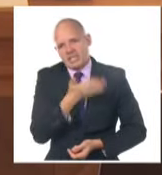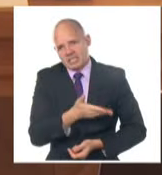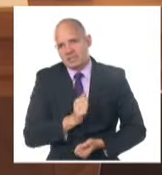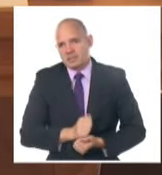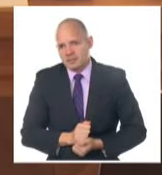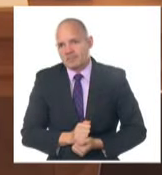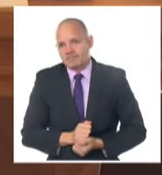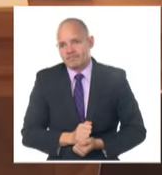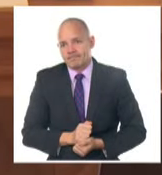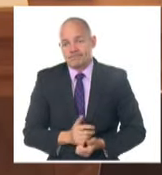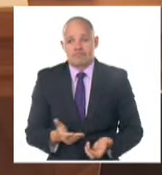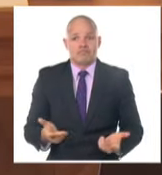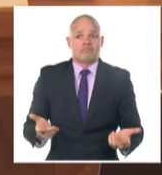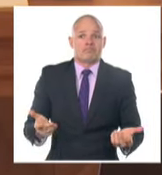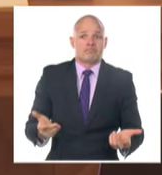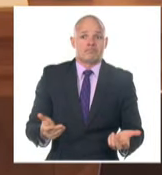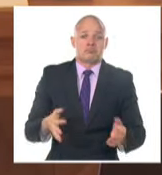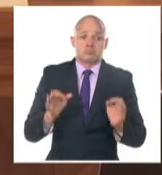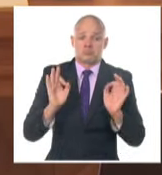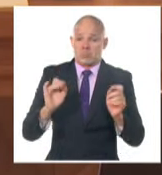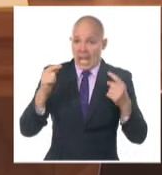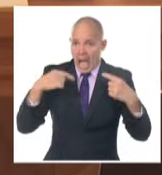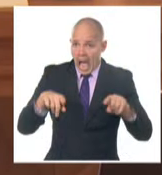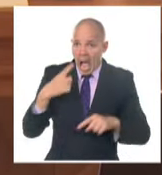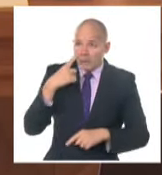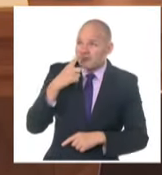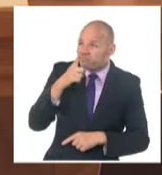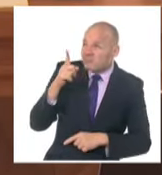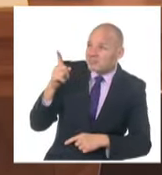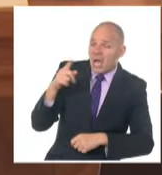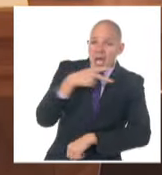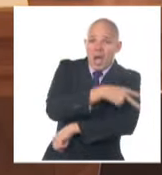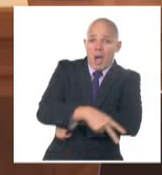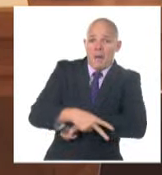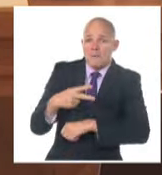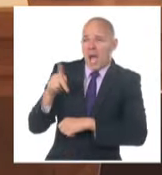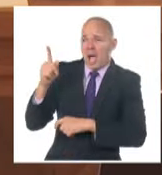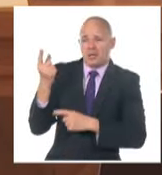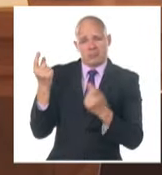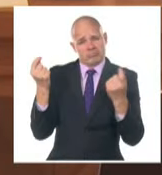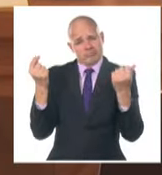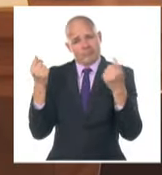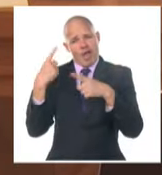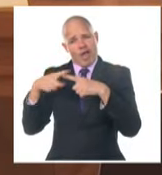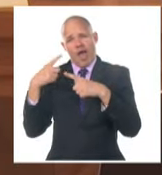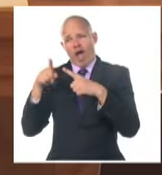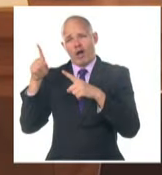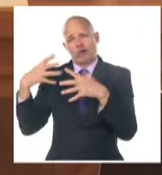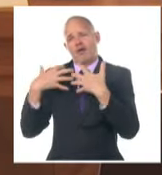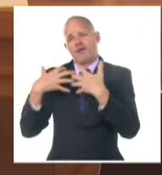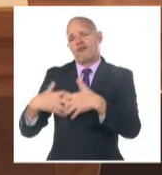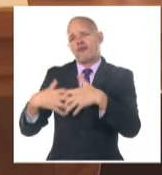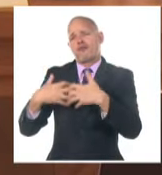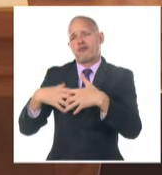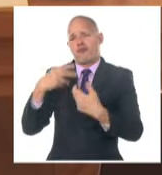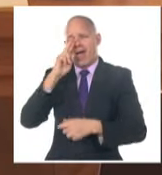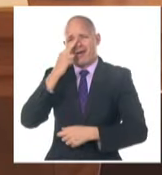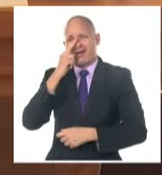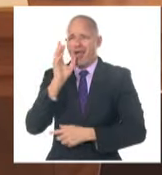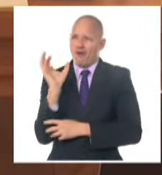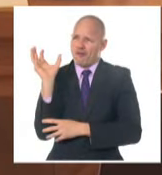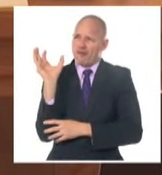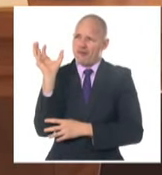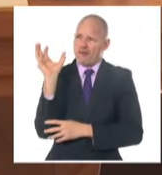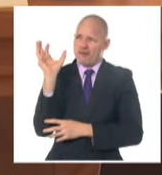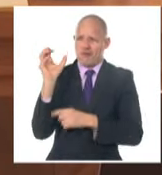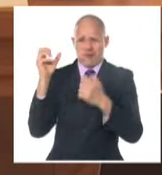principales responsables de la depredación y el sobrecalentamiento global. Desde